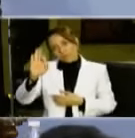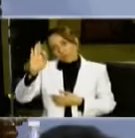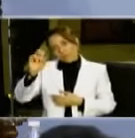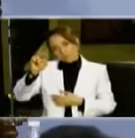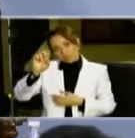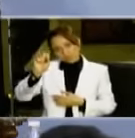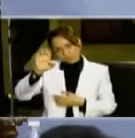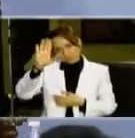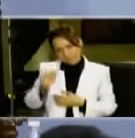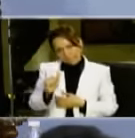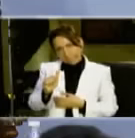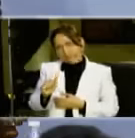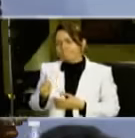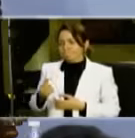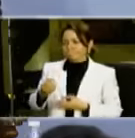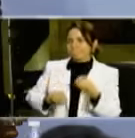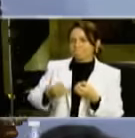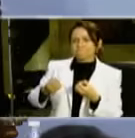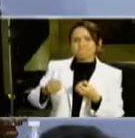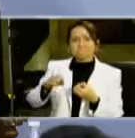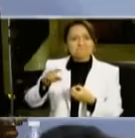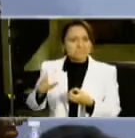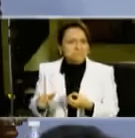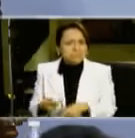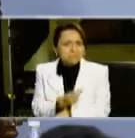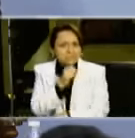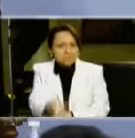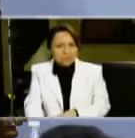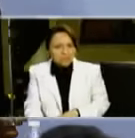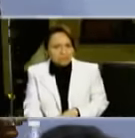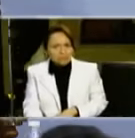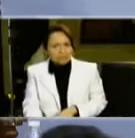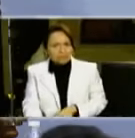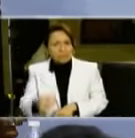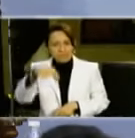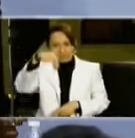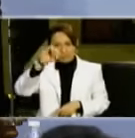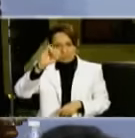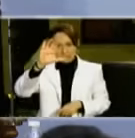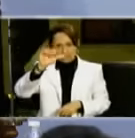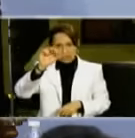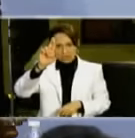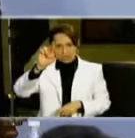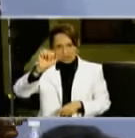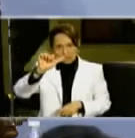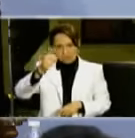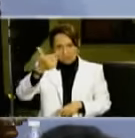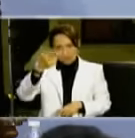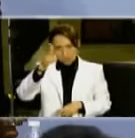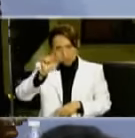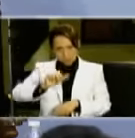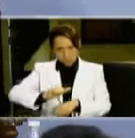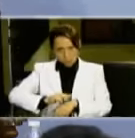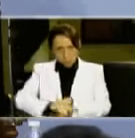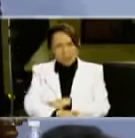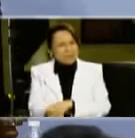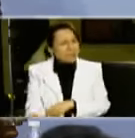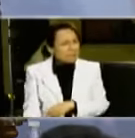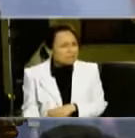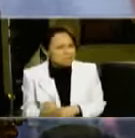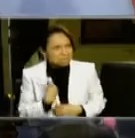jamás fue cumplida. Nicaragua todavía espera que le paguen esa sentencia. Lo que quiero decir entonces es que mientras existe un